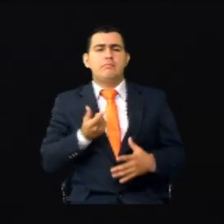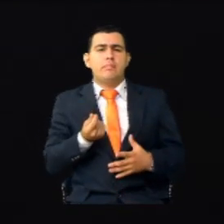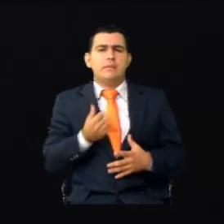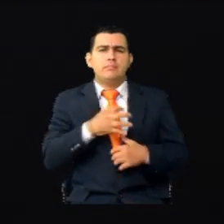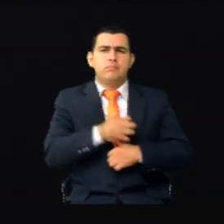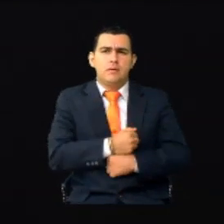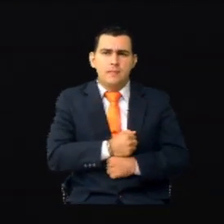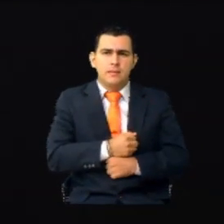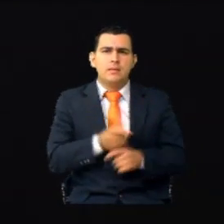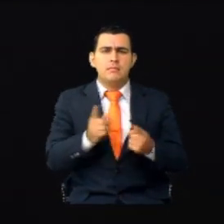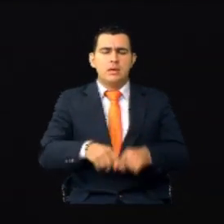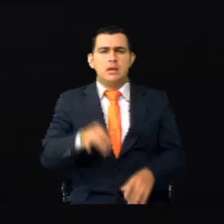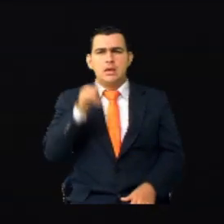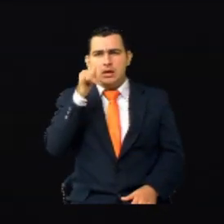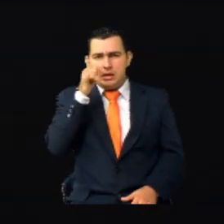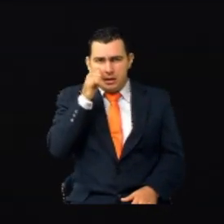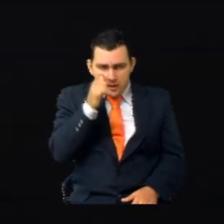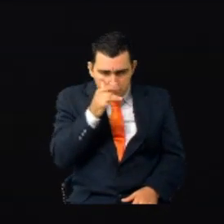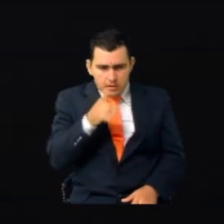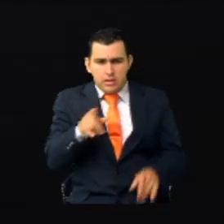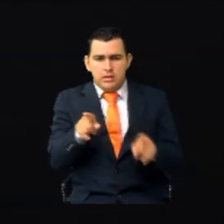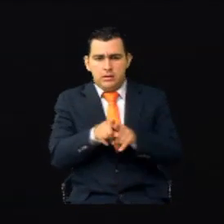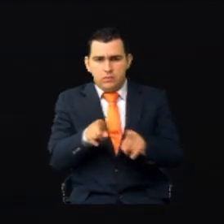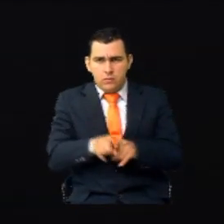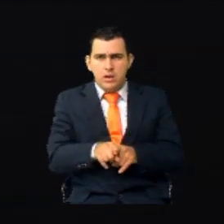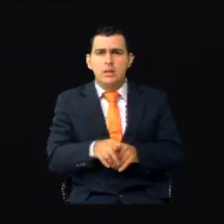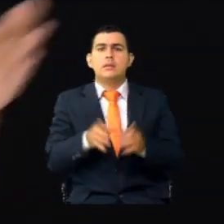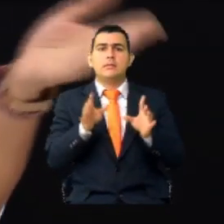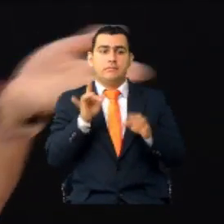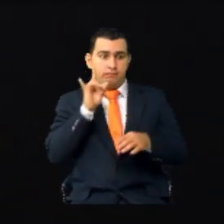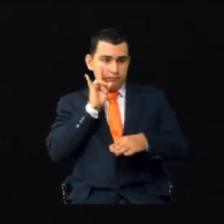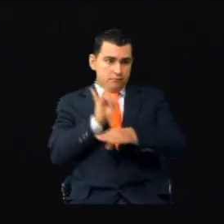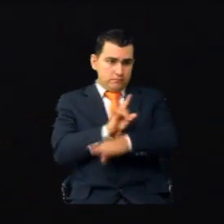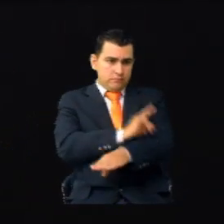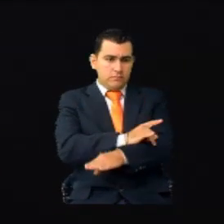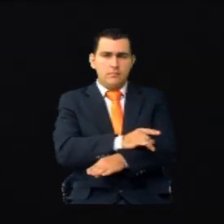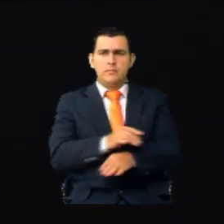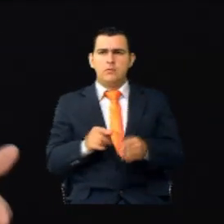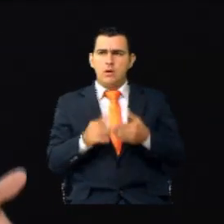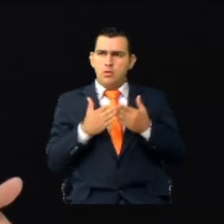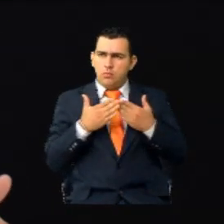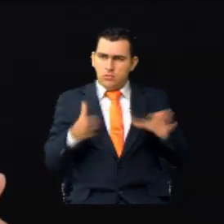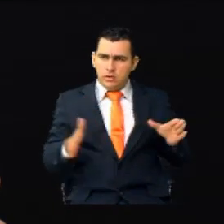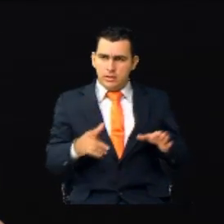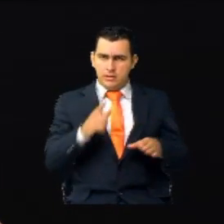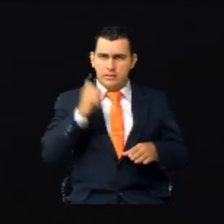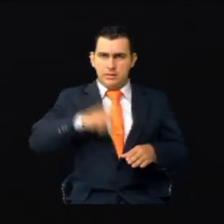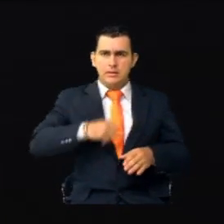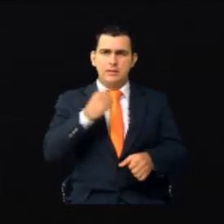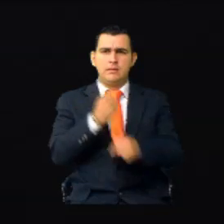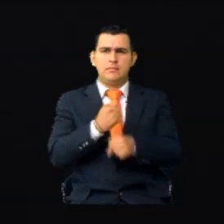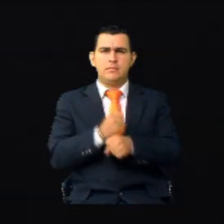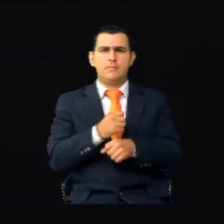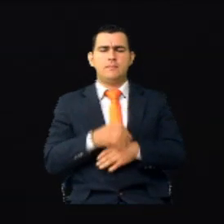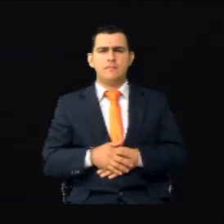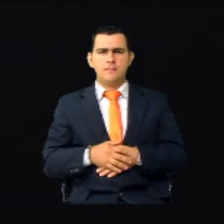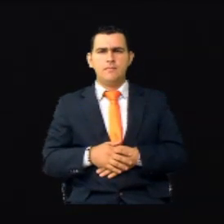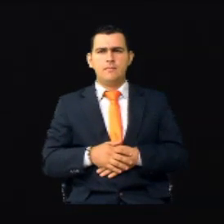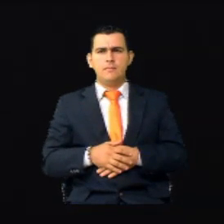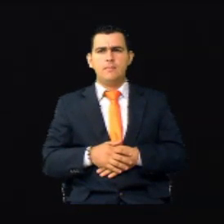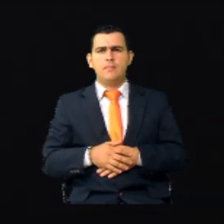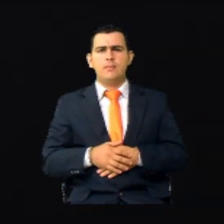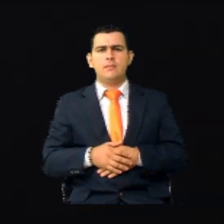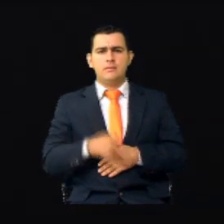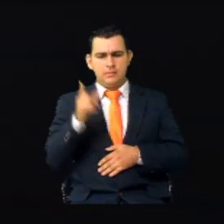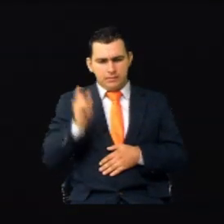habló de cámaras o centros de monitoreo, y los centros de monitoreo como una oportunidad para tener empleo. Concrete, candidata. Usted sabe que